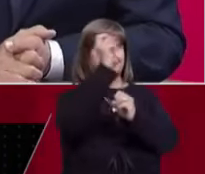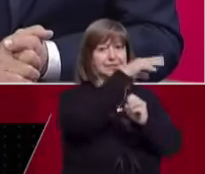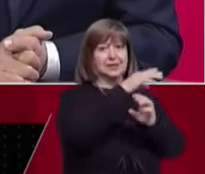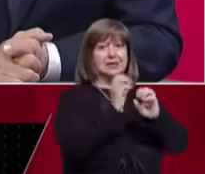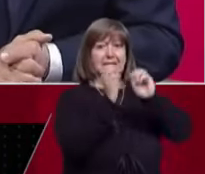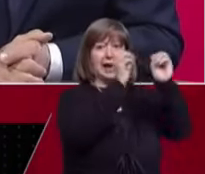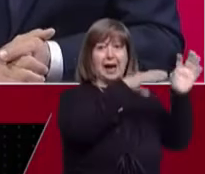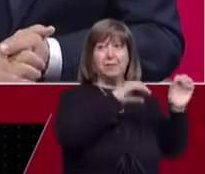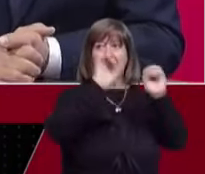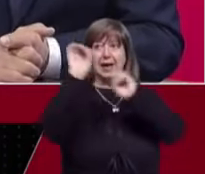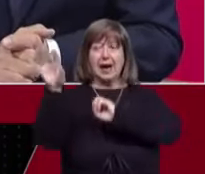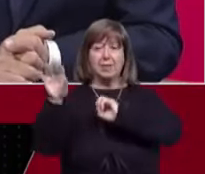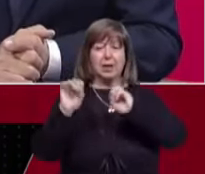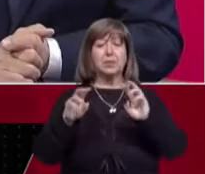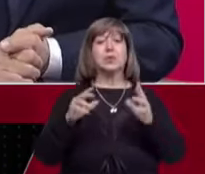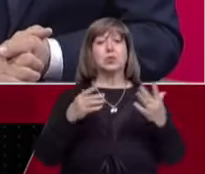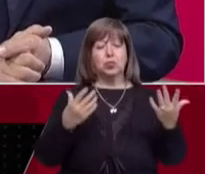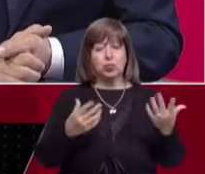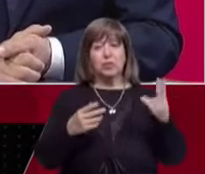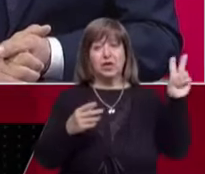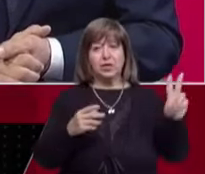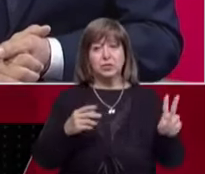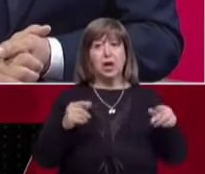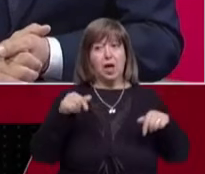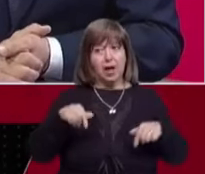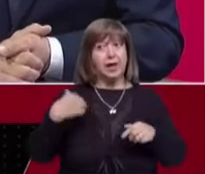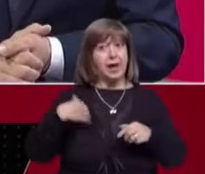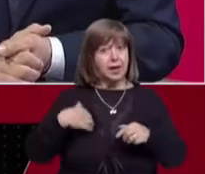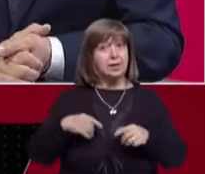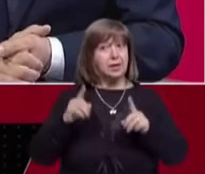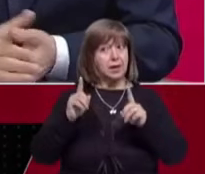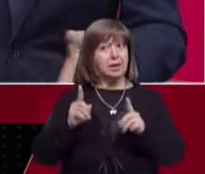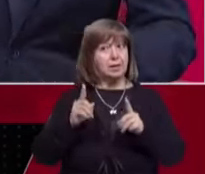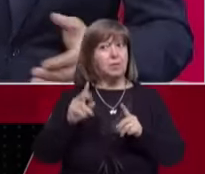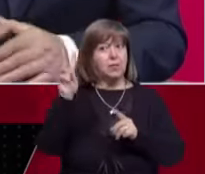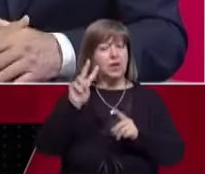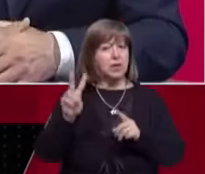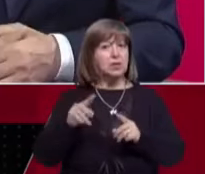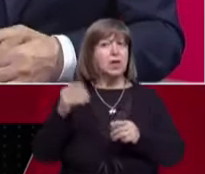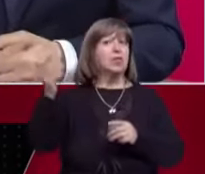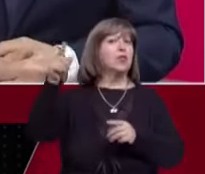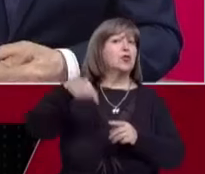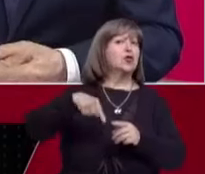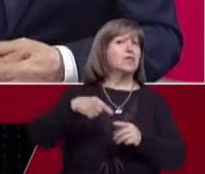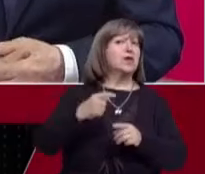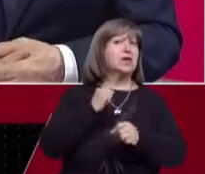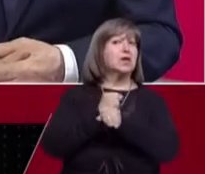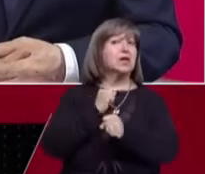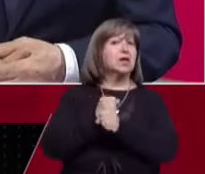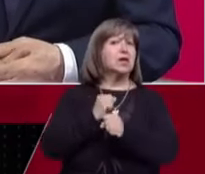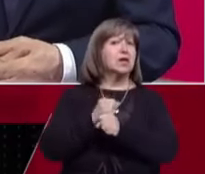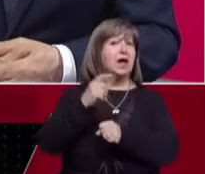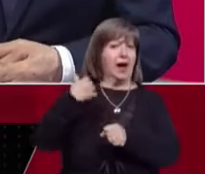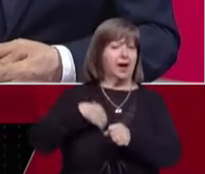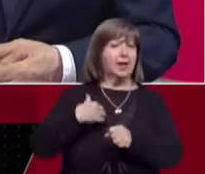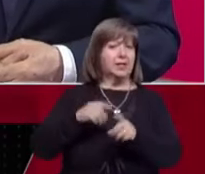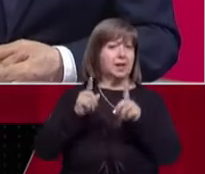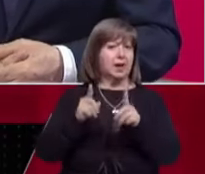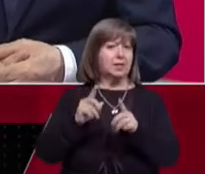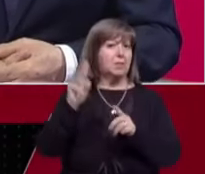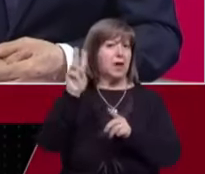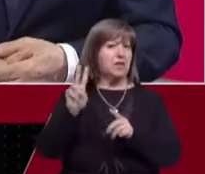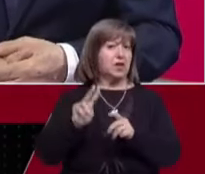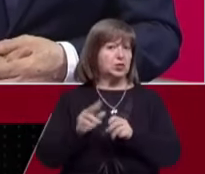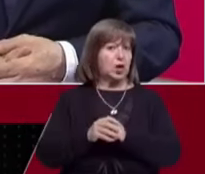en Chile es impresionante la cantidad de venezolanos. Y aquí también hay muchos amigos, conocidos, gente que vino a trabajar, a ganarse el pan